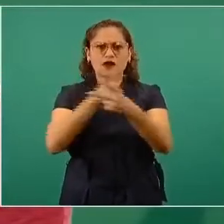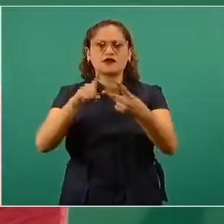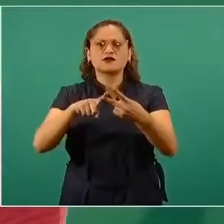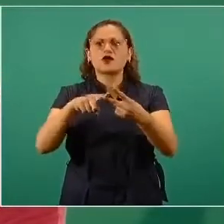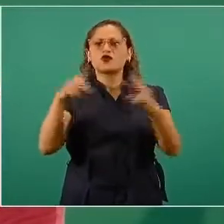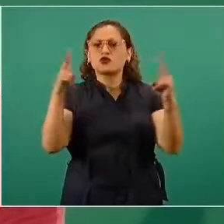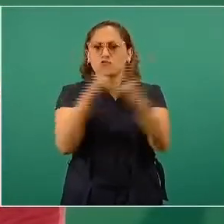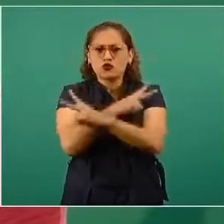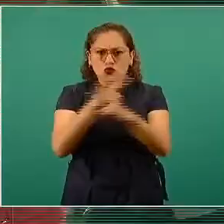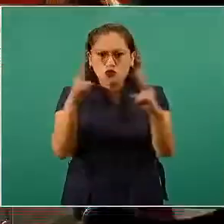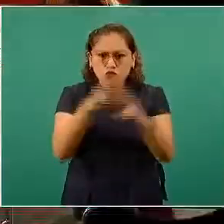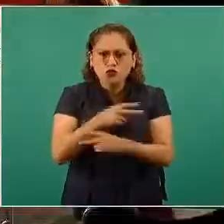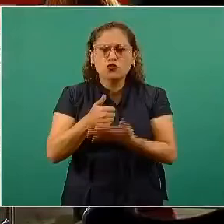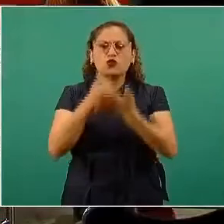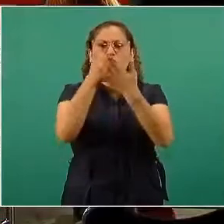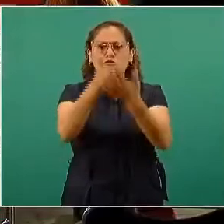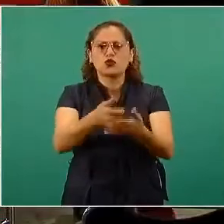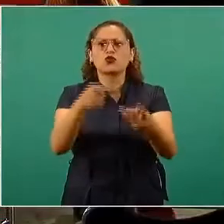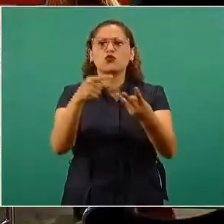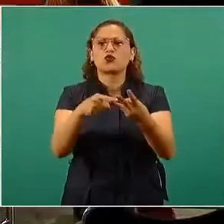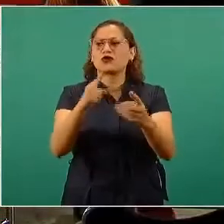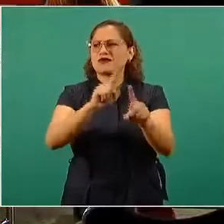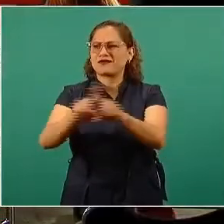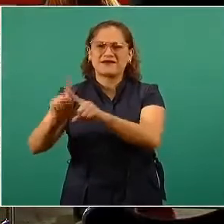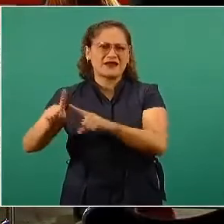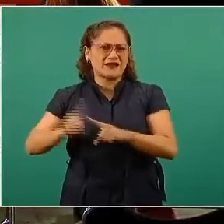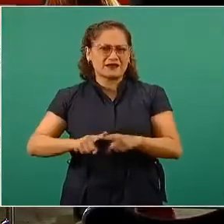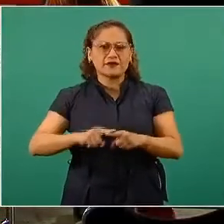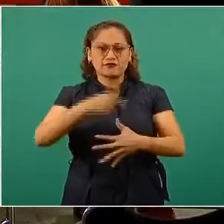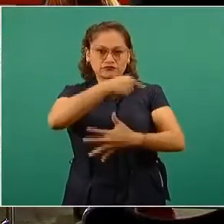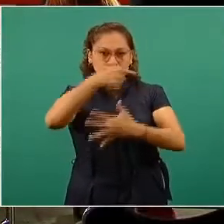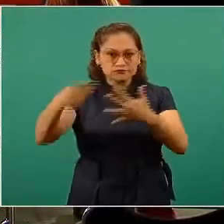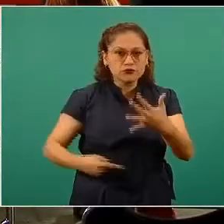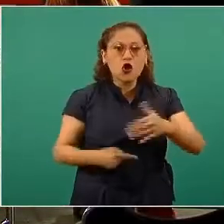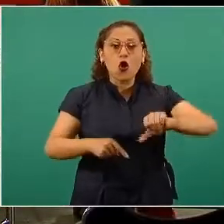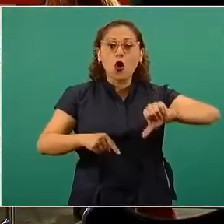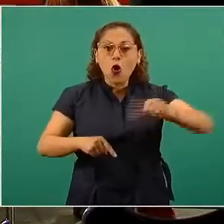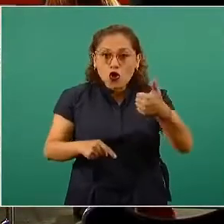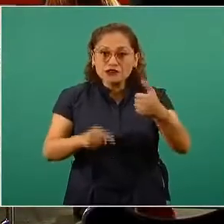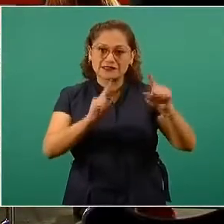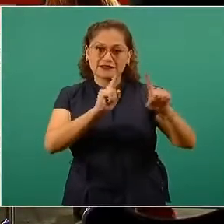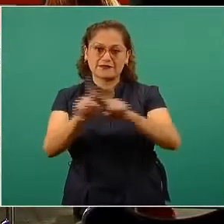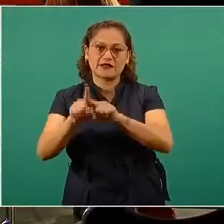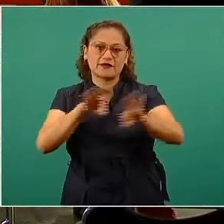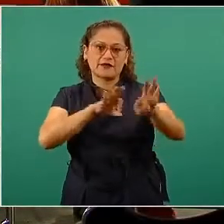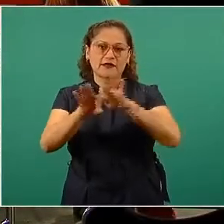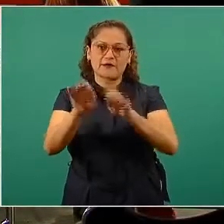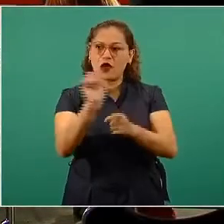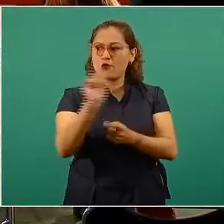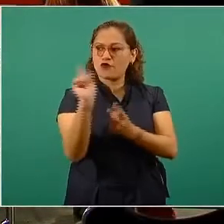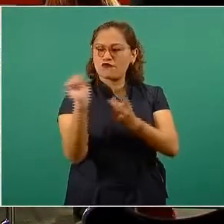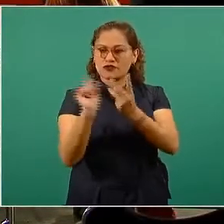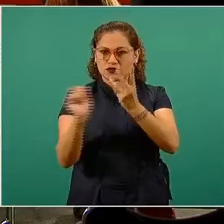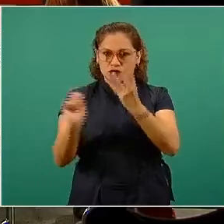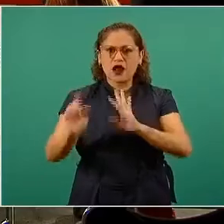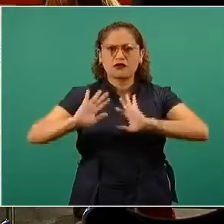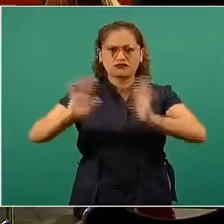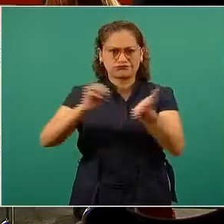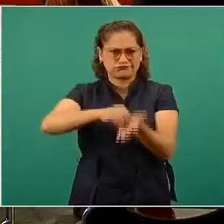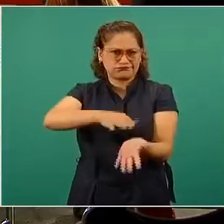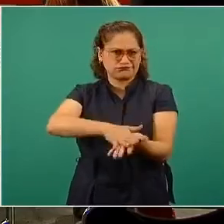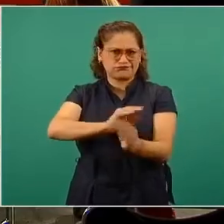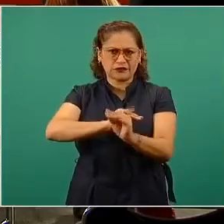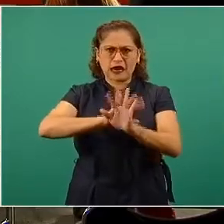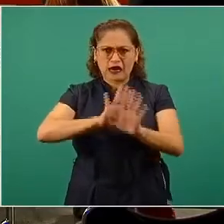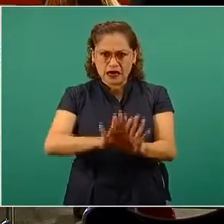clínica, etcétera. Están claramente definidas 11 categorías laborales y está claramente definido la